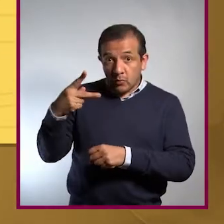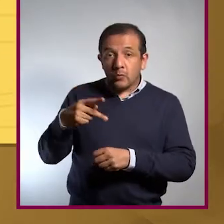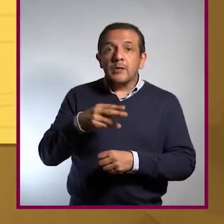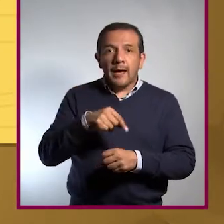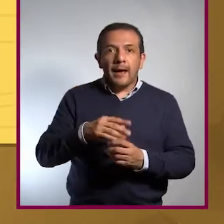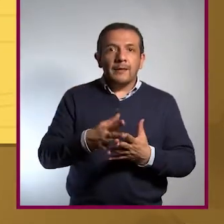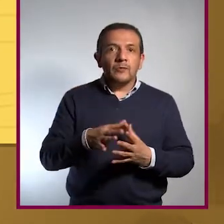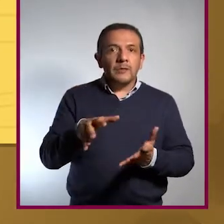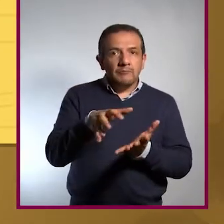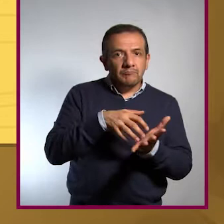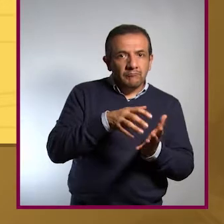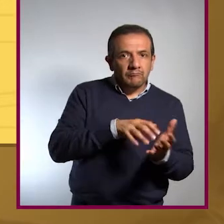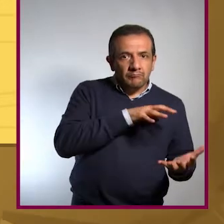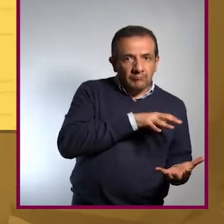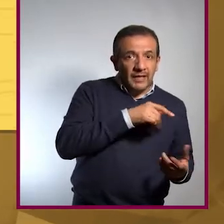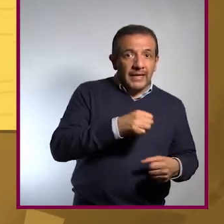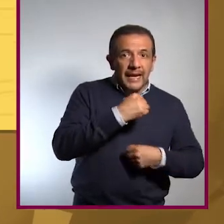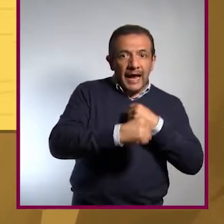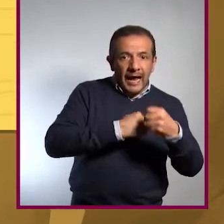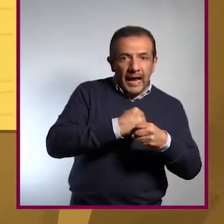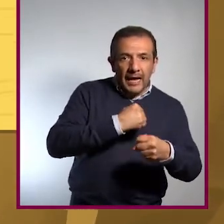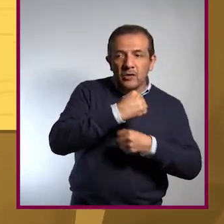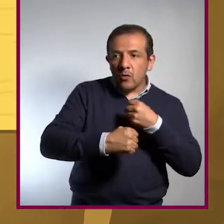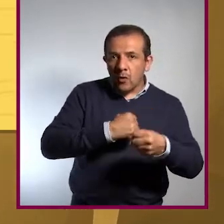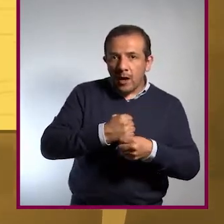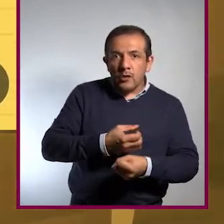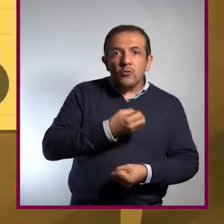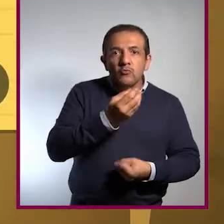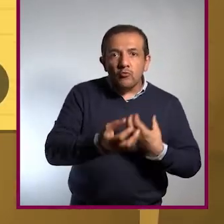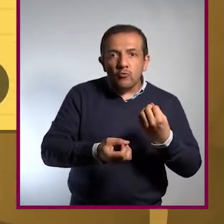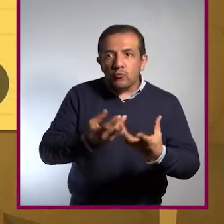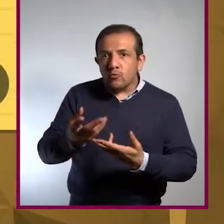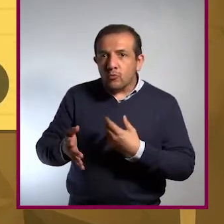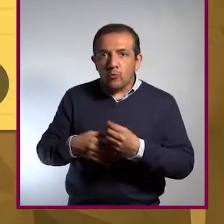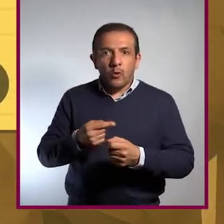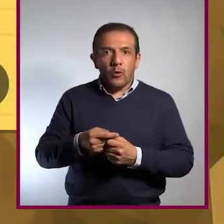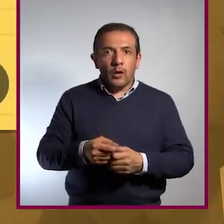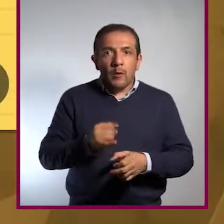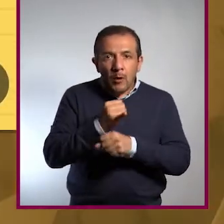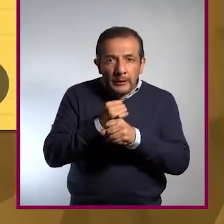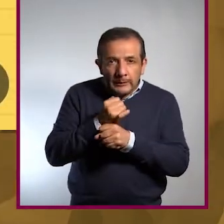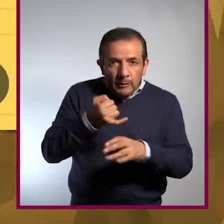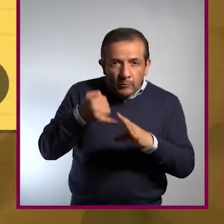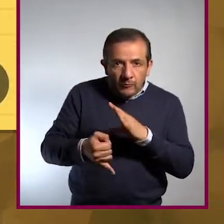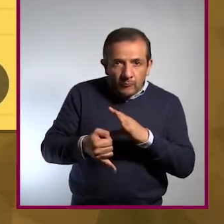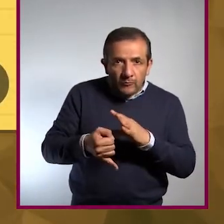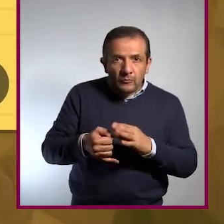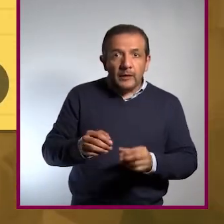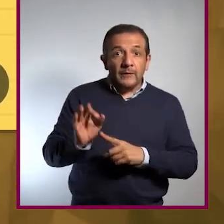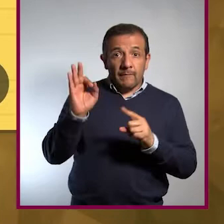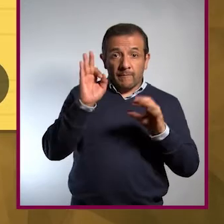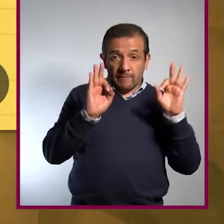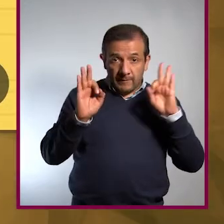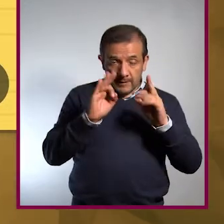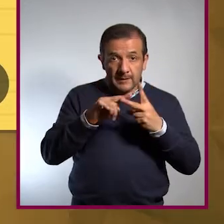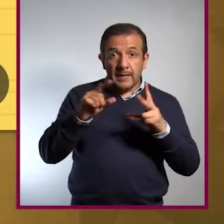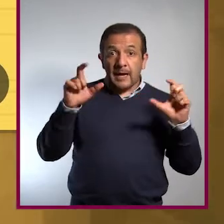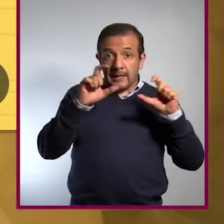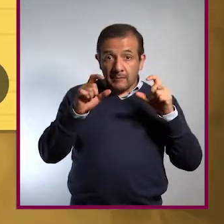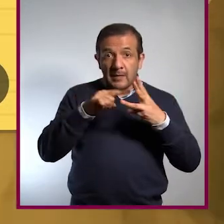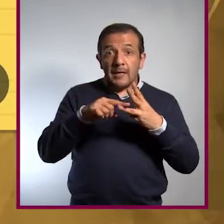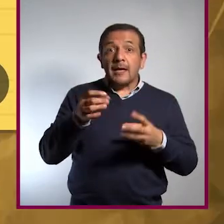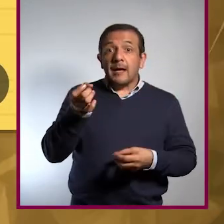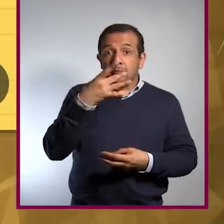fondo con el cual se premiarían cada año las investigaciones o contribuciones más notables para la humanidad en las áreas de